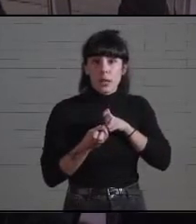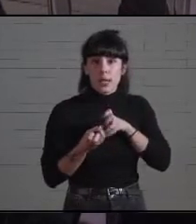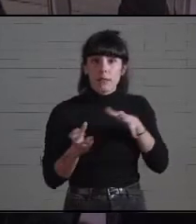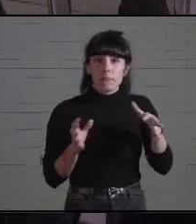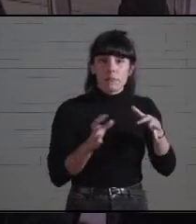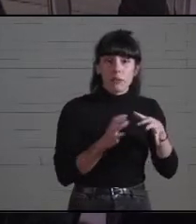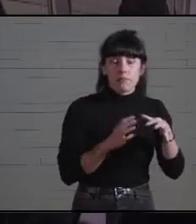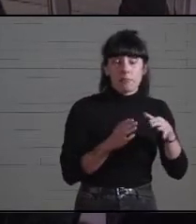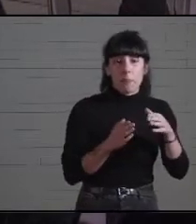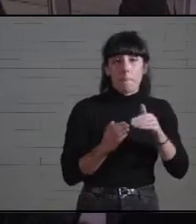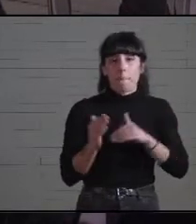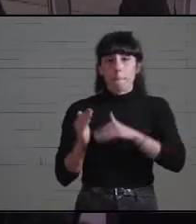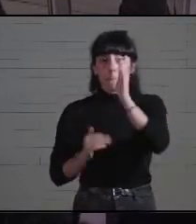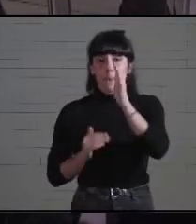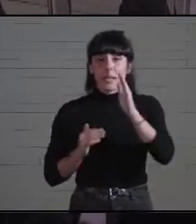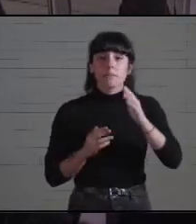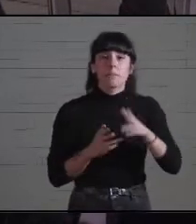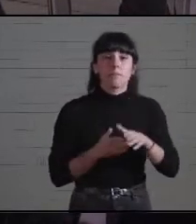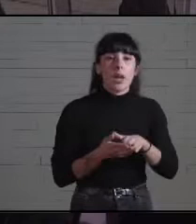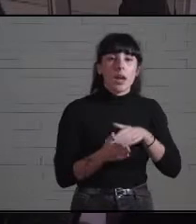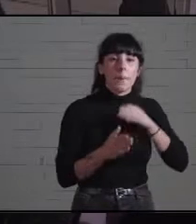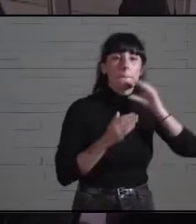de prestaciones directas.